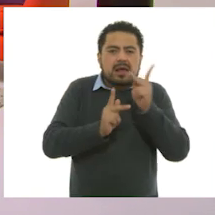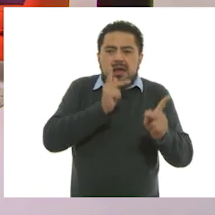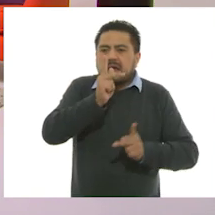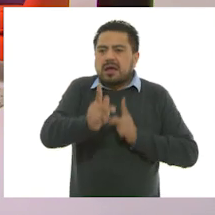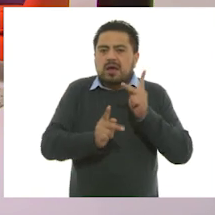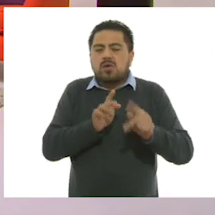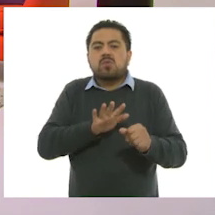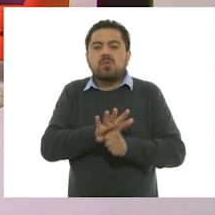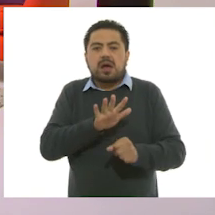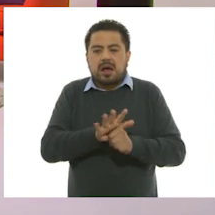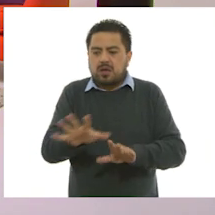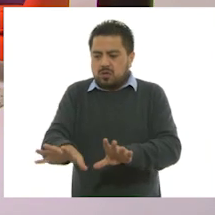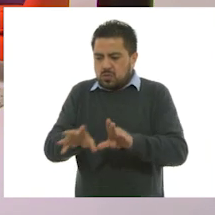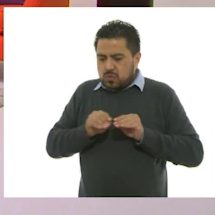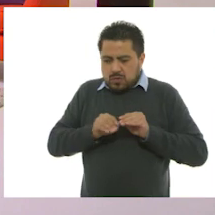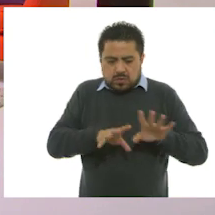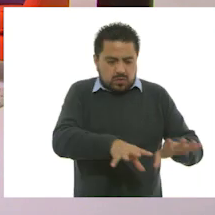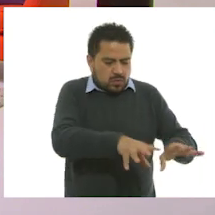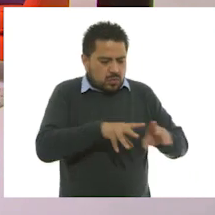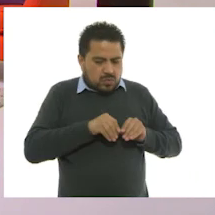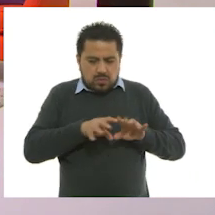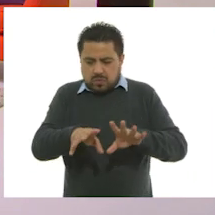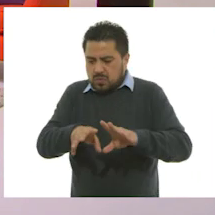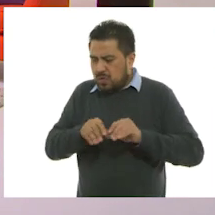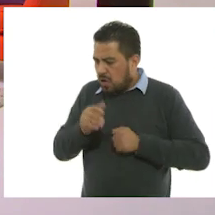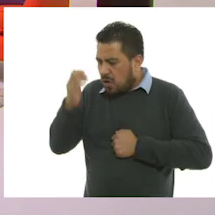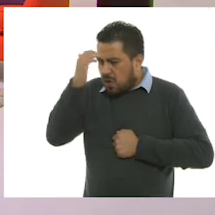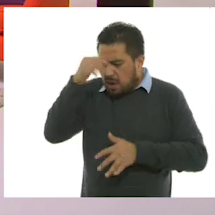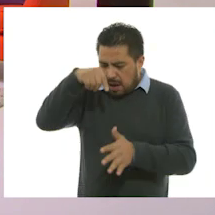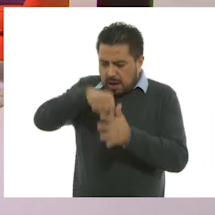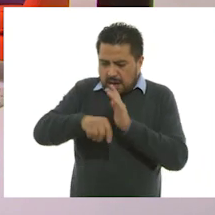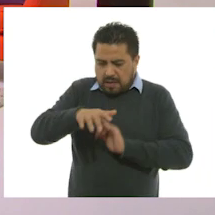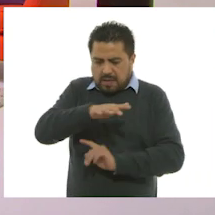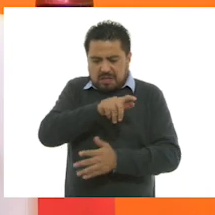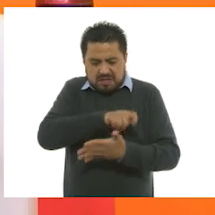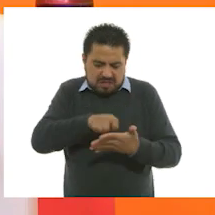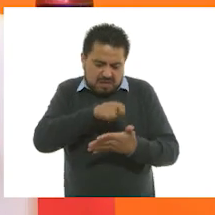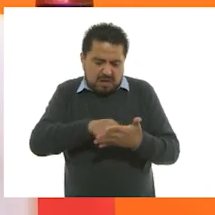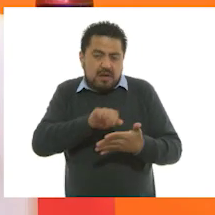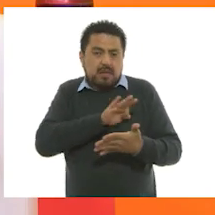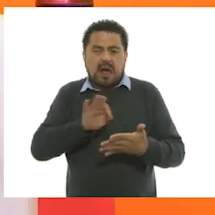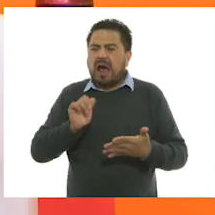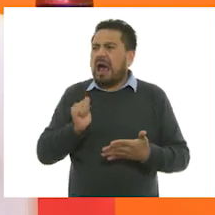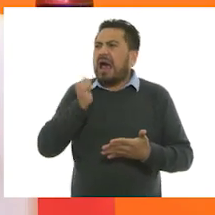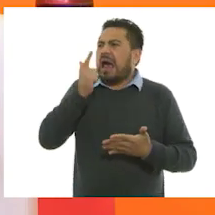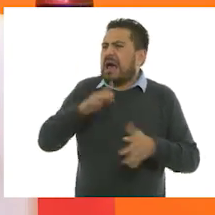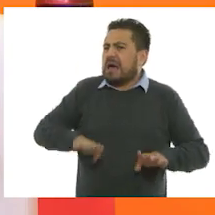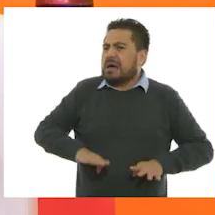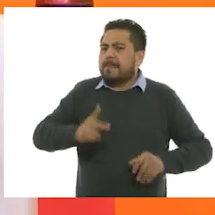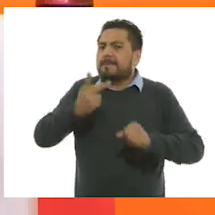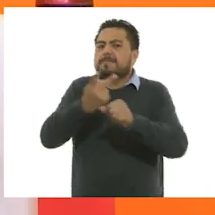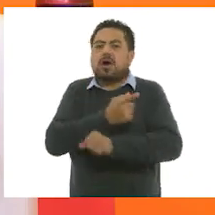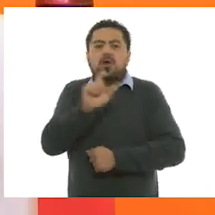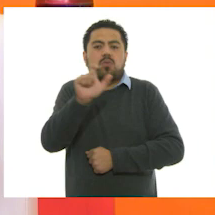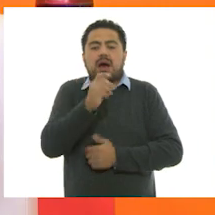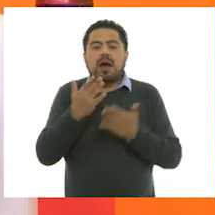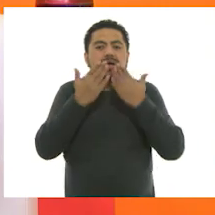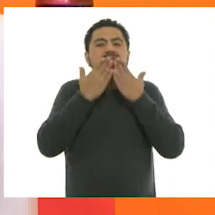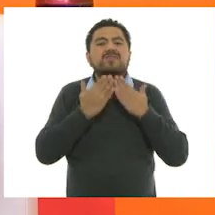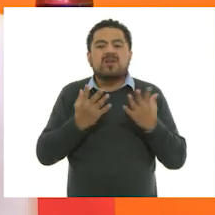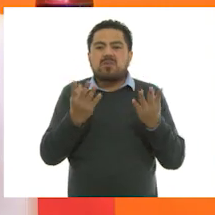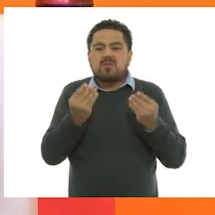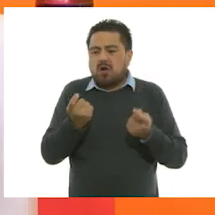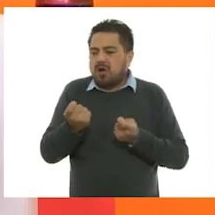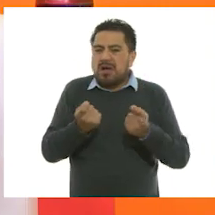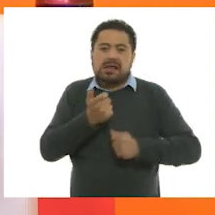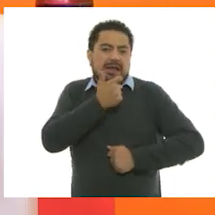cuales se va a ir apropiando y las podrá reconocer dentro de un texto. Algo similar pasa cuando no tenemos mucho